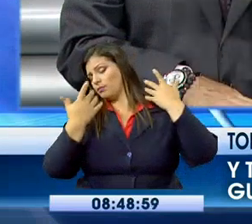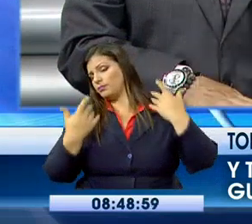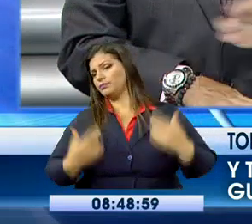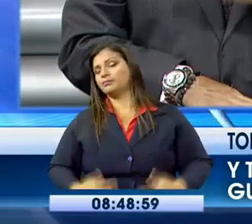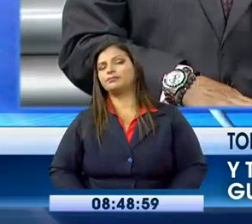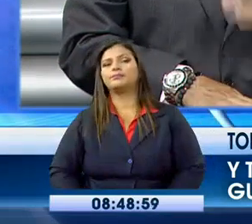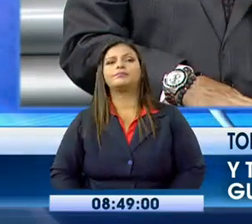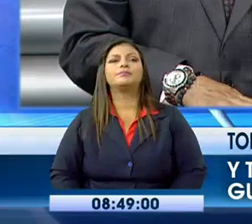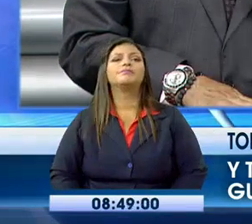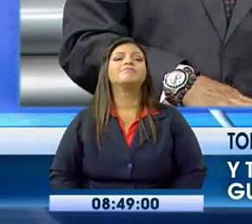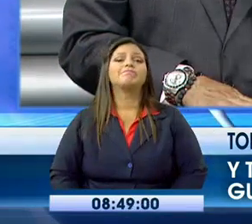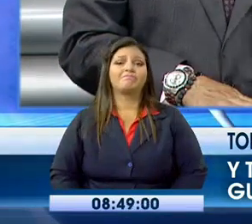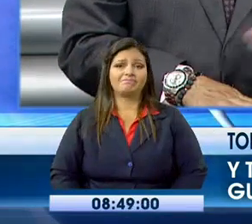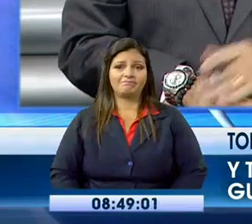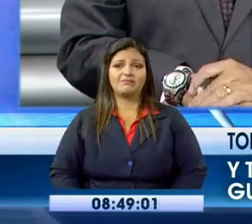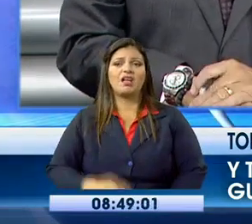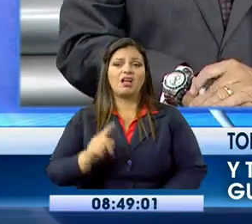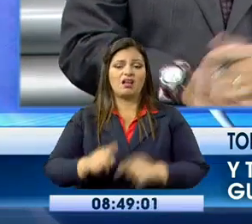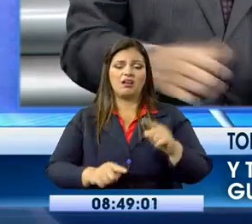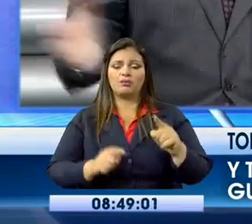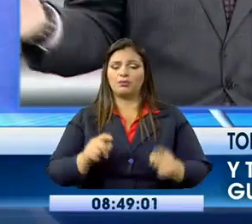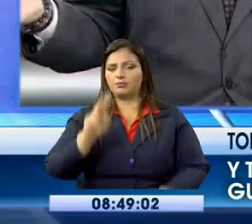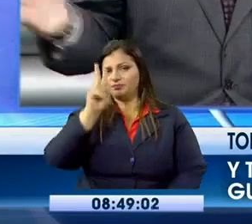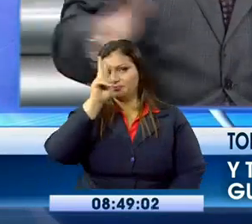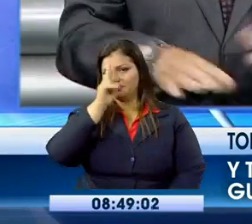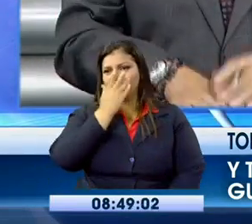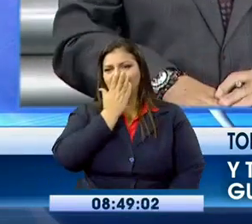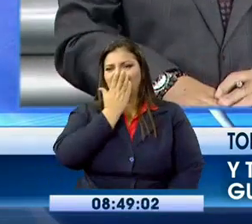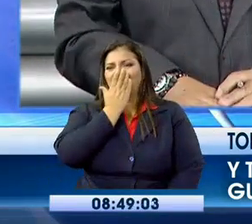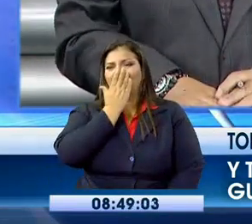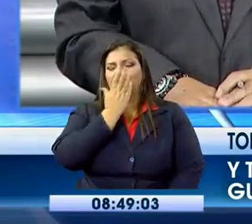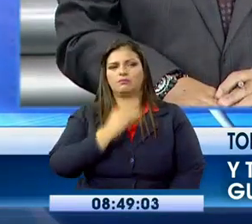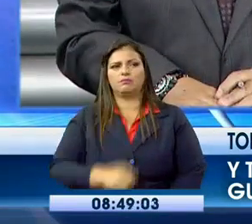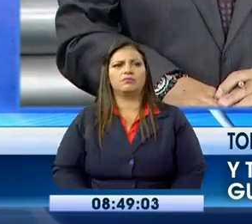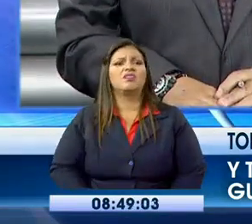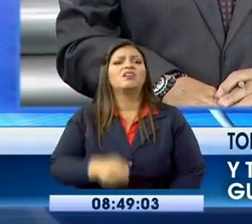hasta que termine bien la limpieza de los sumideros, que en realidad, pues,